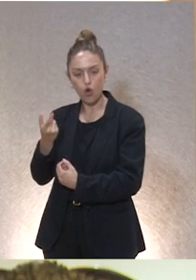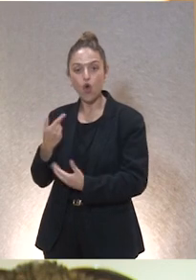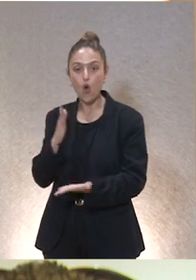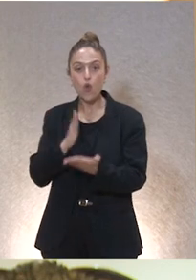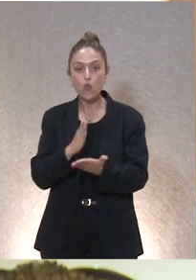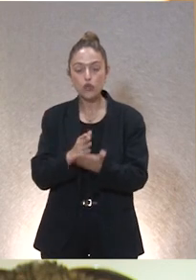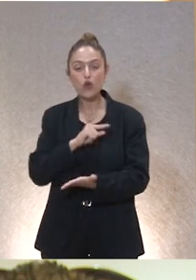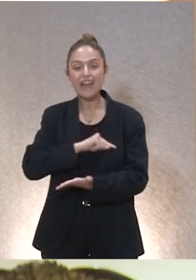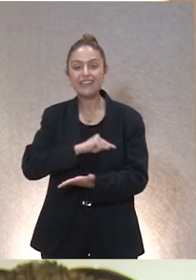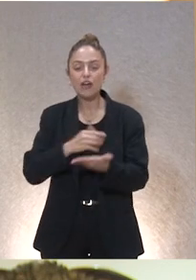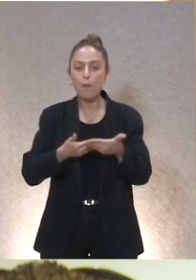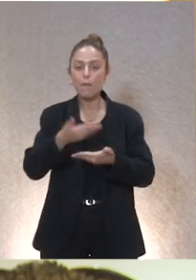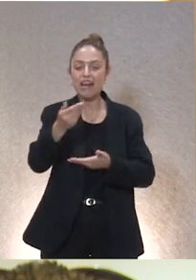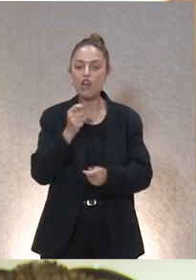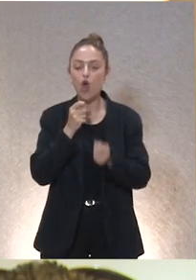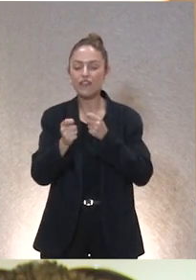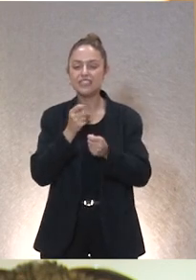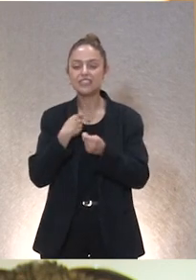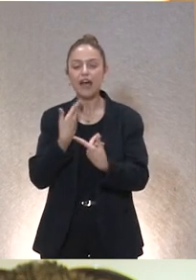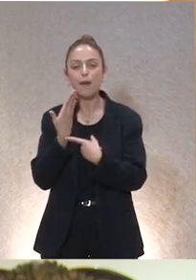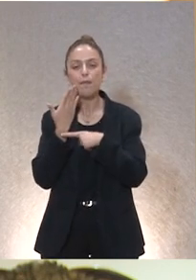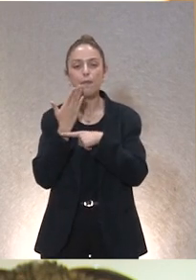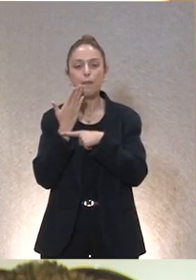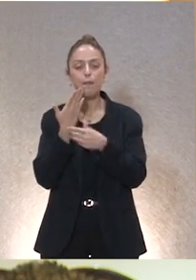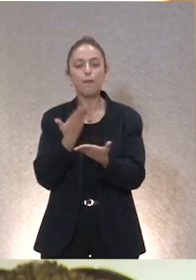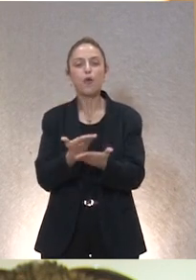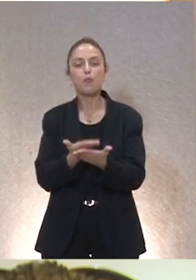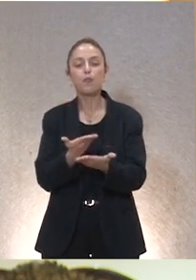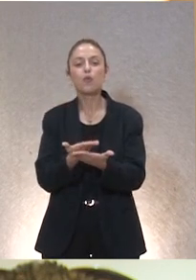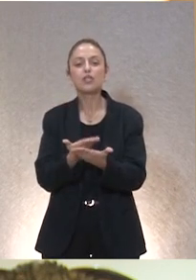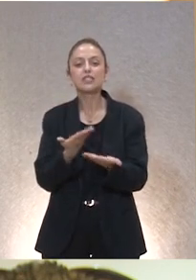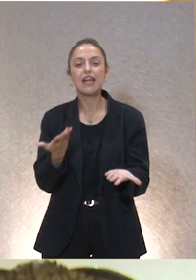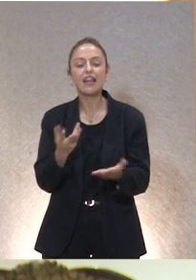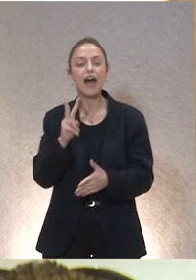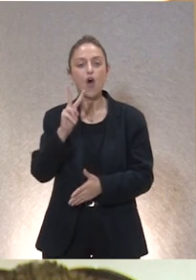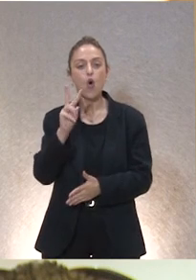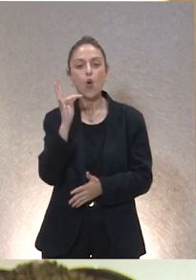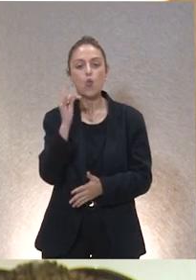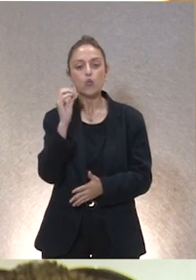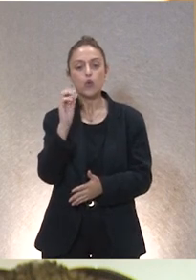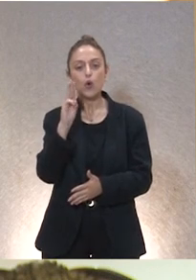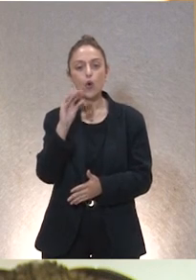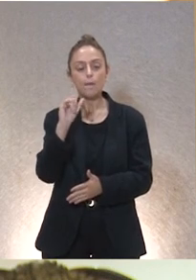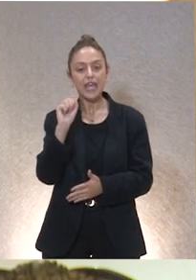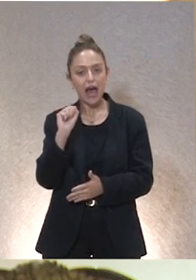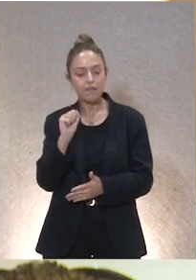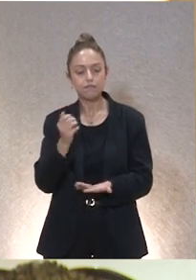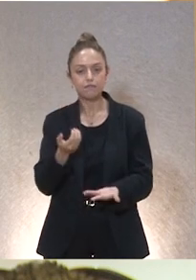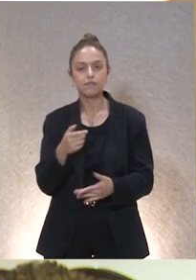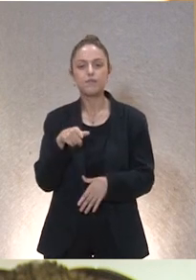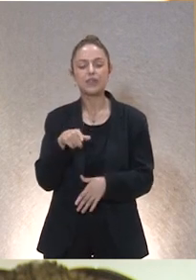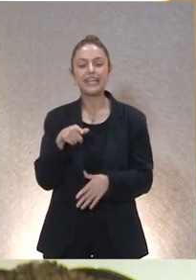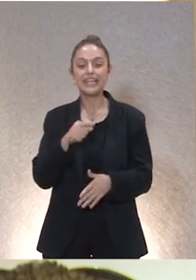ética con periodistas les proponía de arranque la idea de utopía para llegar a la conclusión que la